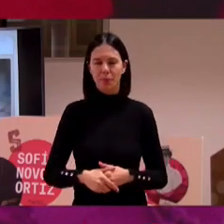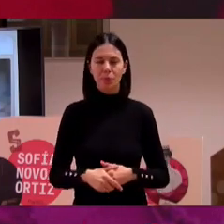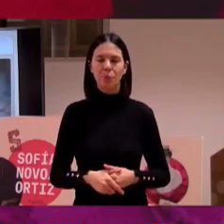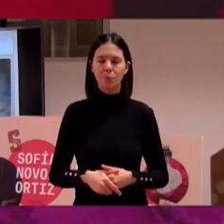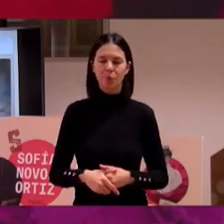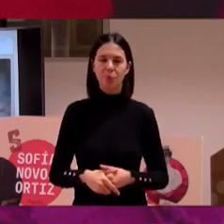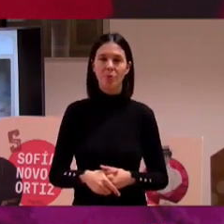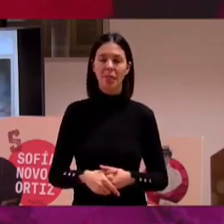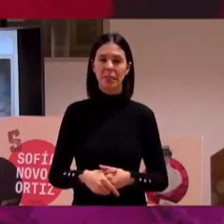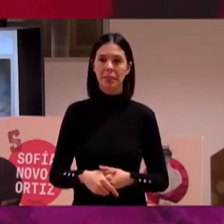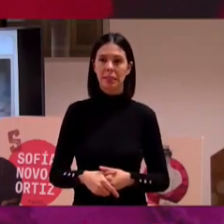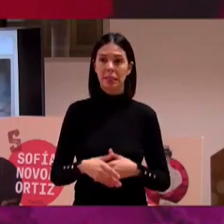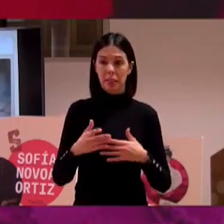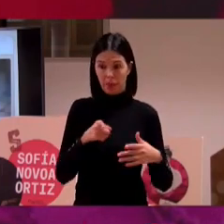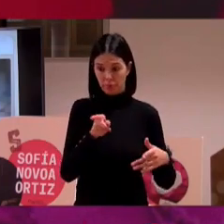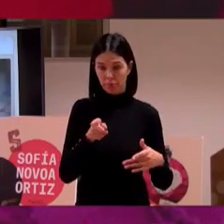E María Antonina, ela chega ali,